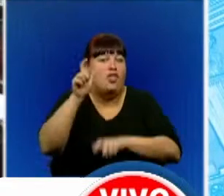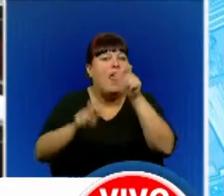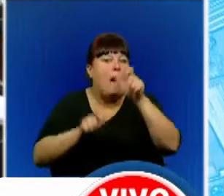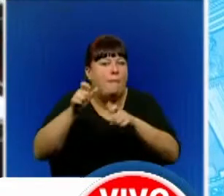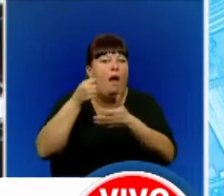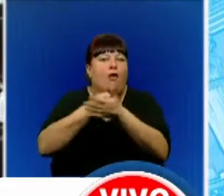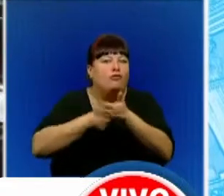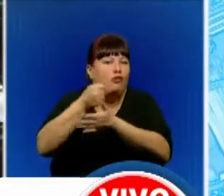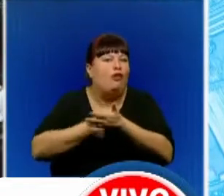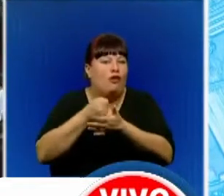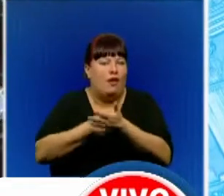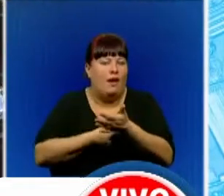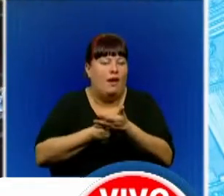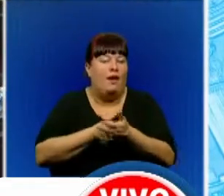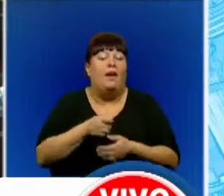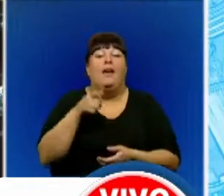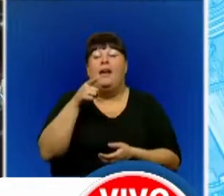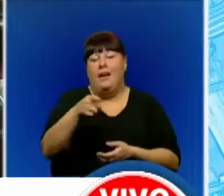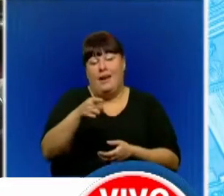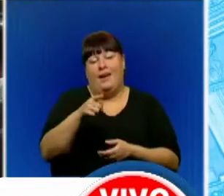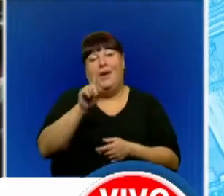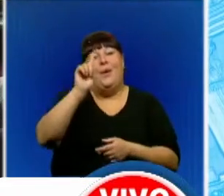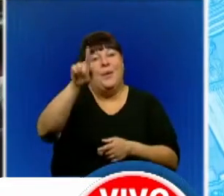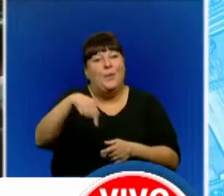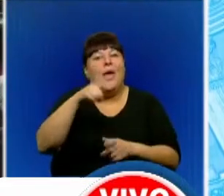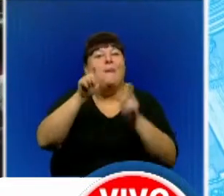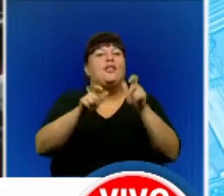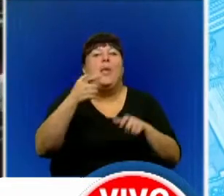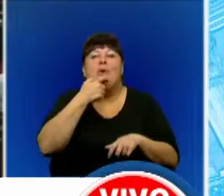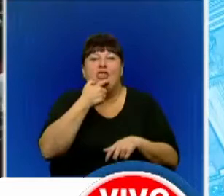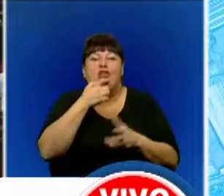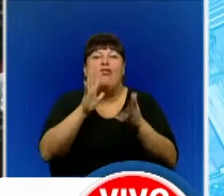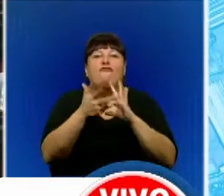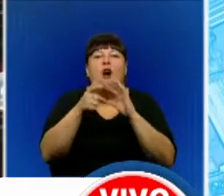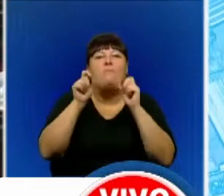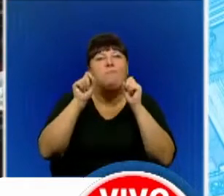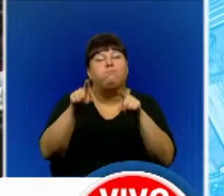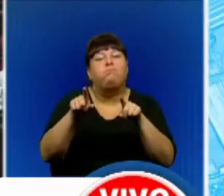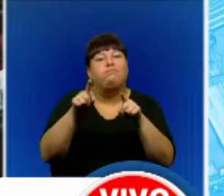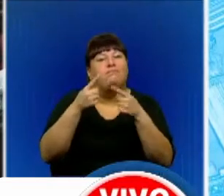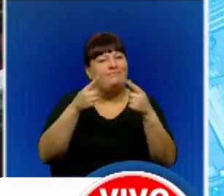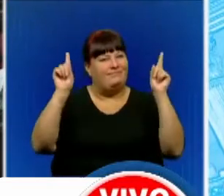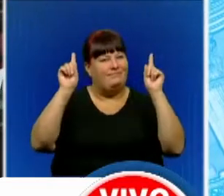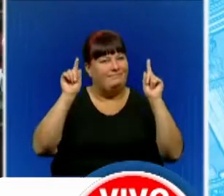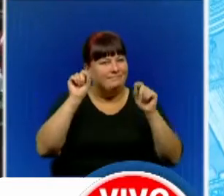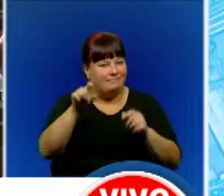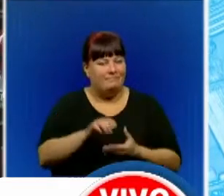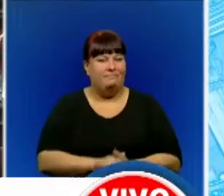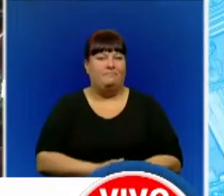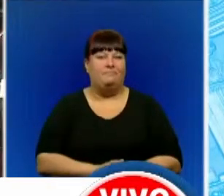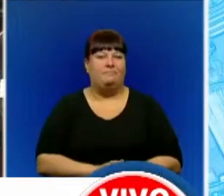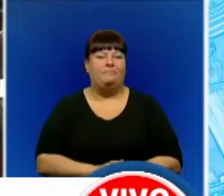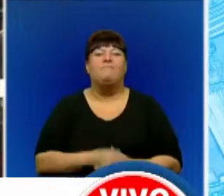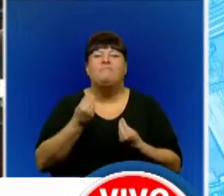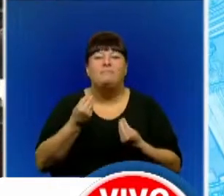gente. Y eso le ha dado a los mendocinos una característica distintiva,